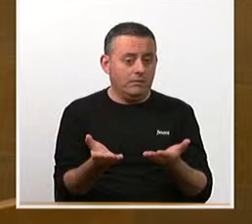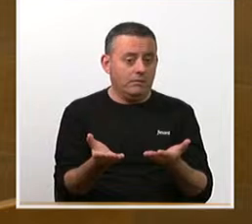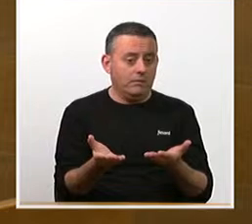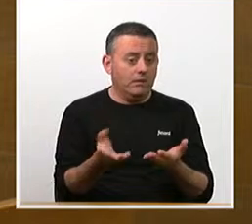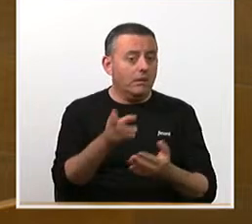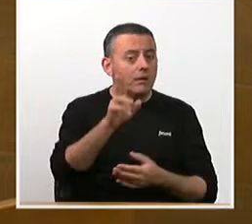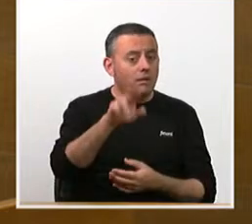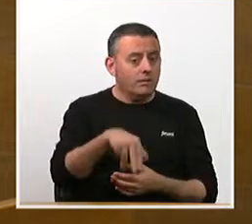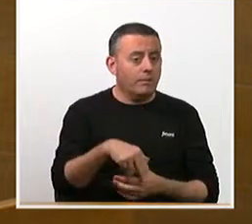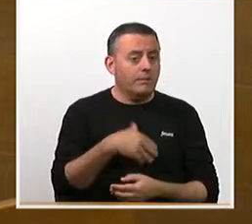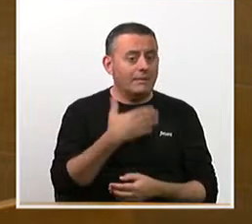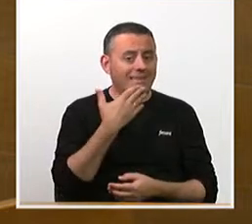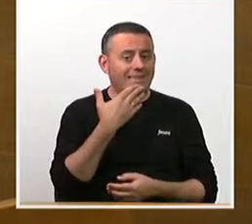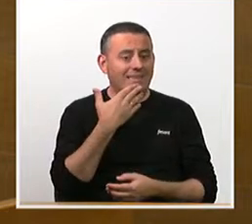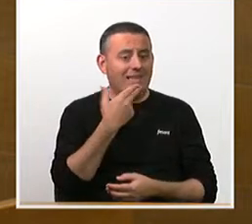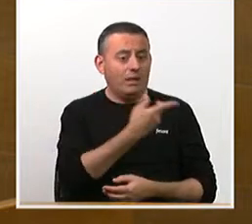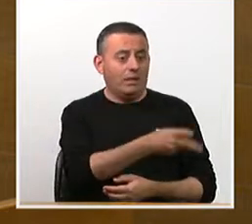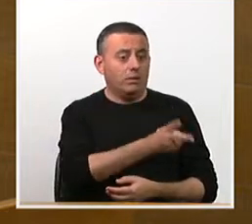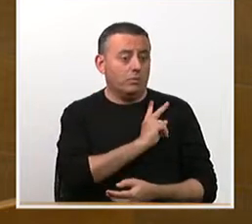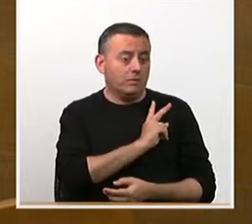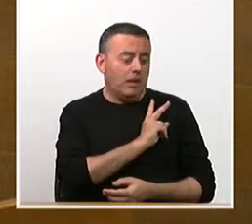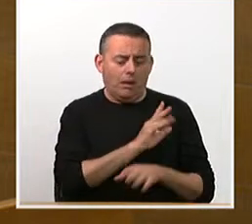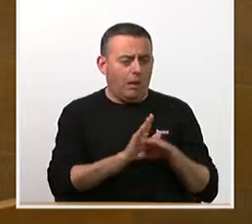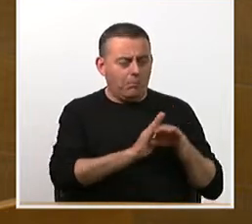en que